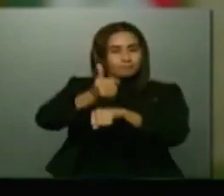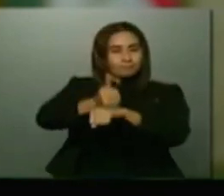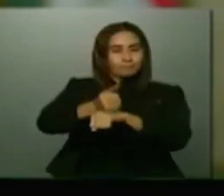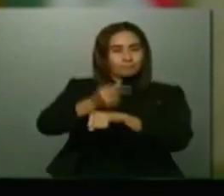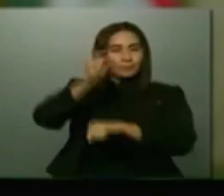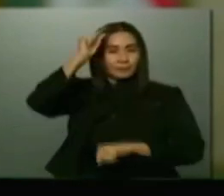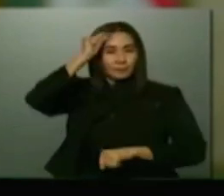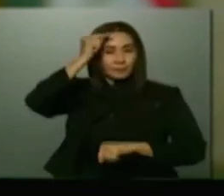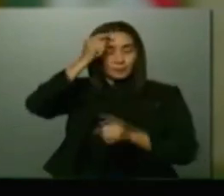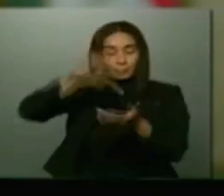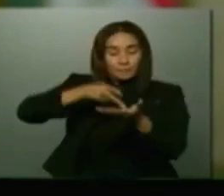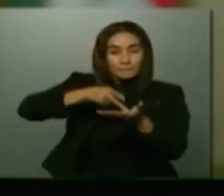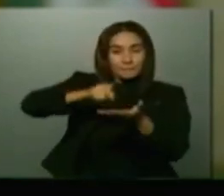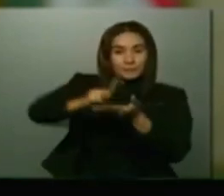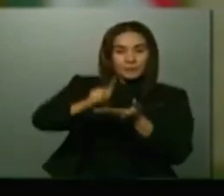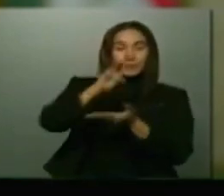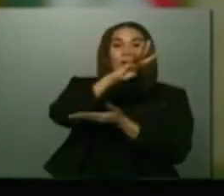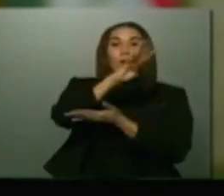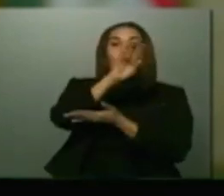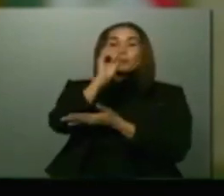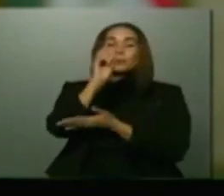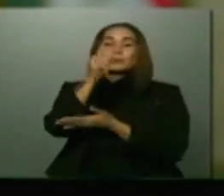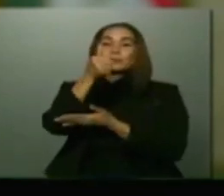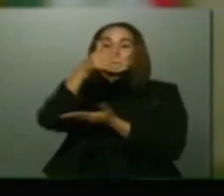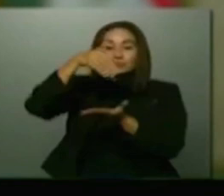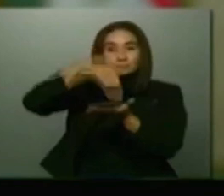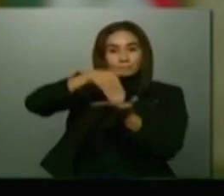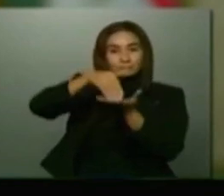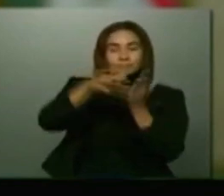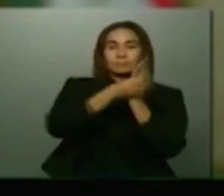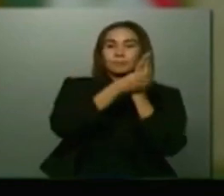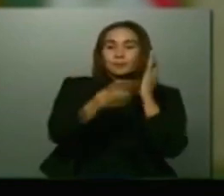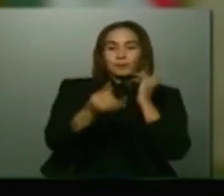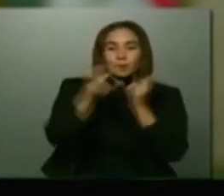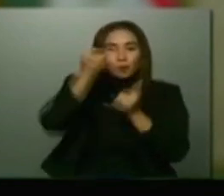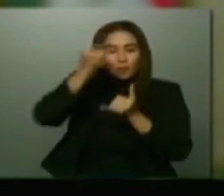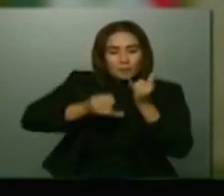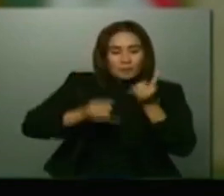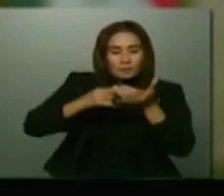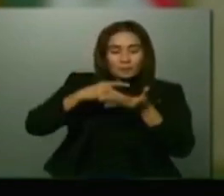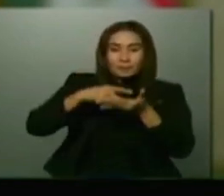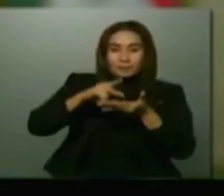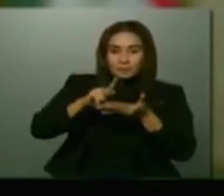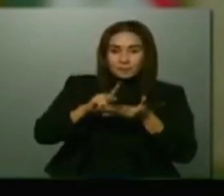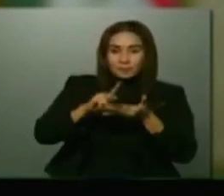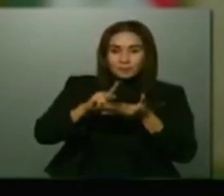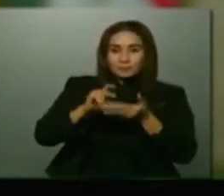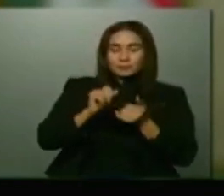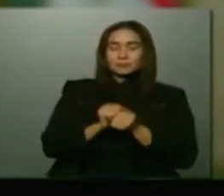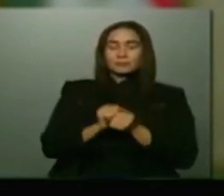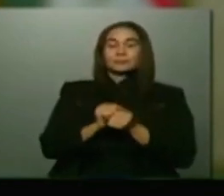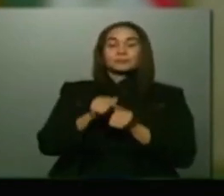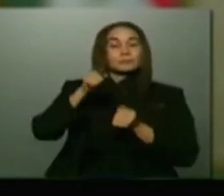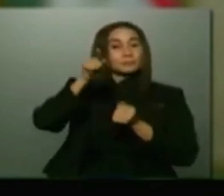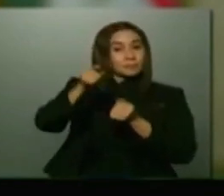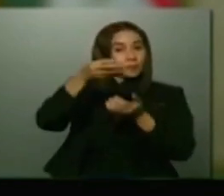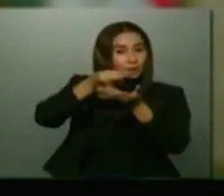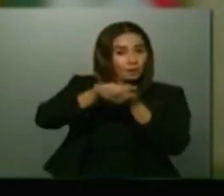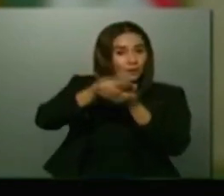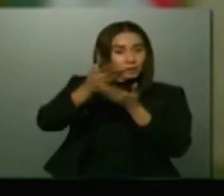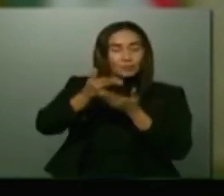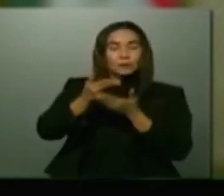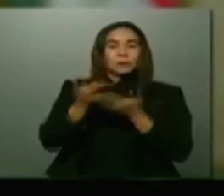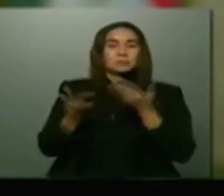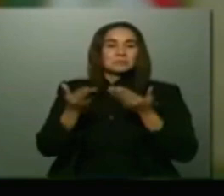Estado pagará la suma de 410 millones de dólares para finalizar el contrato de concesión. Ese monto